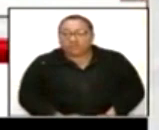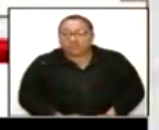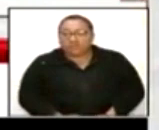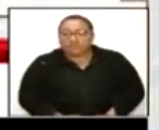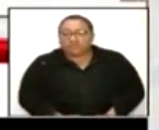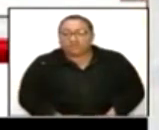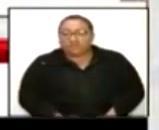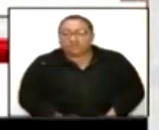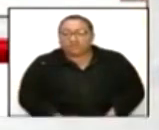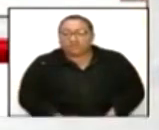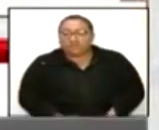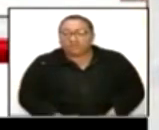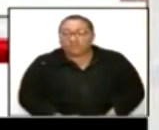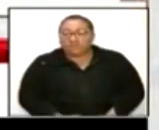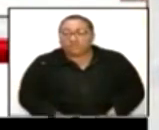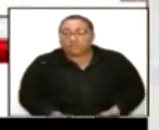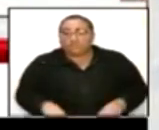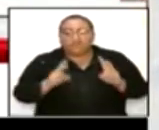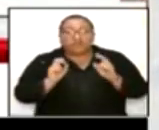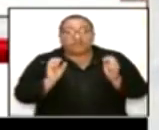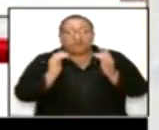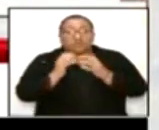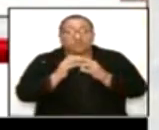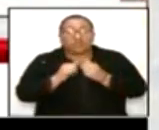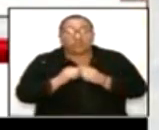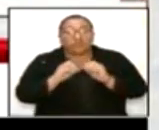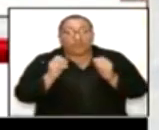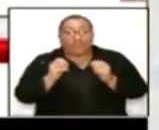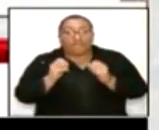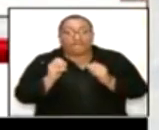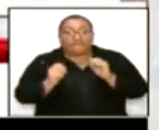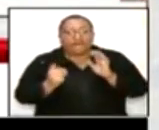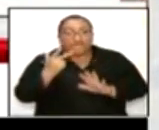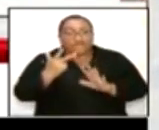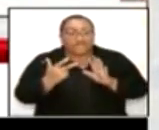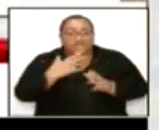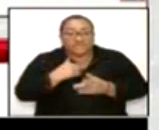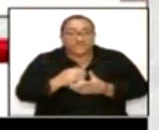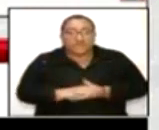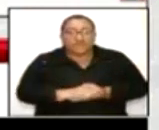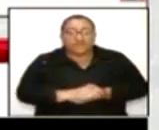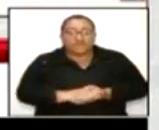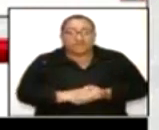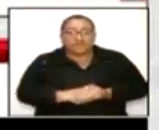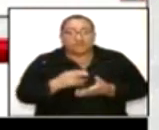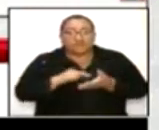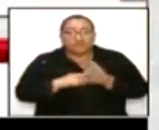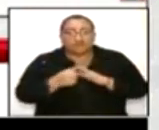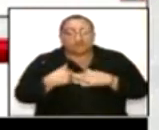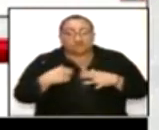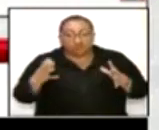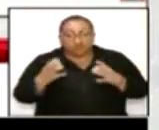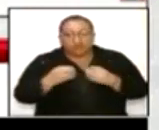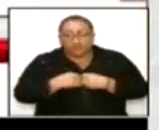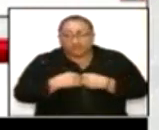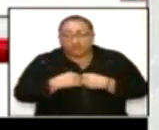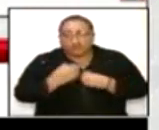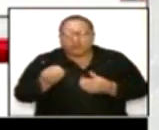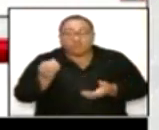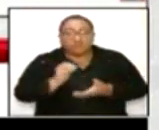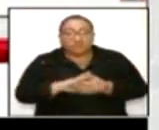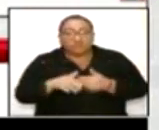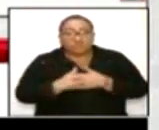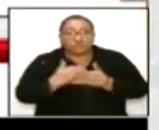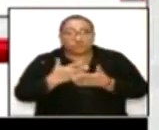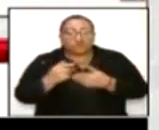El hecho de que el caso guarde relación con un adolescente de 13 años determina que debamos tomar en cuenta, además de